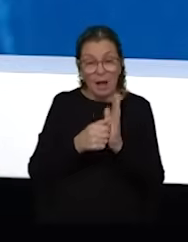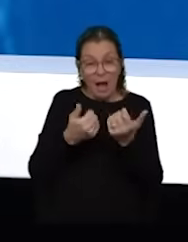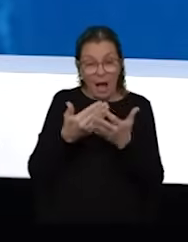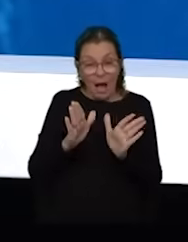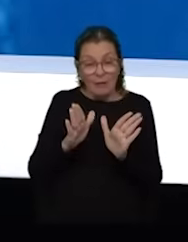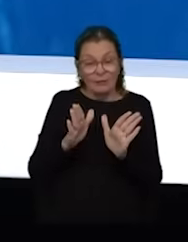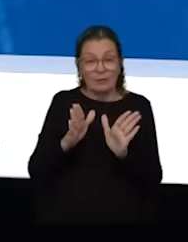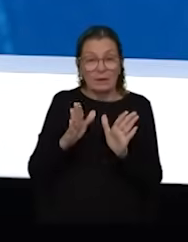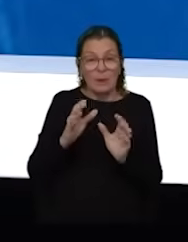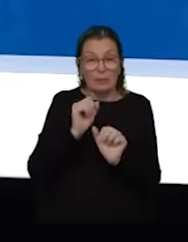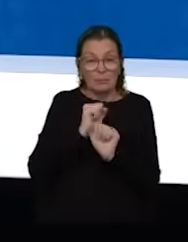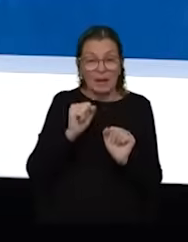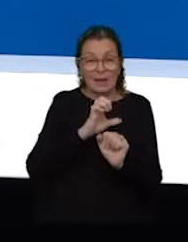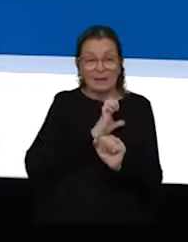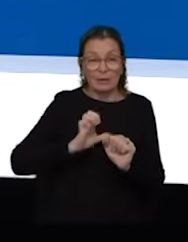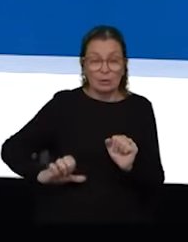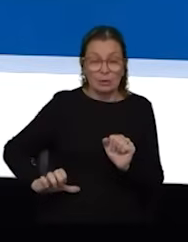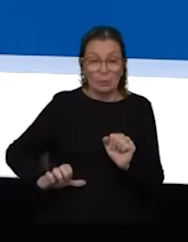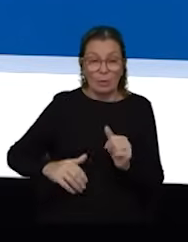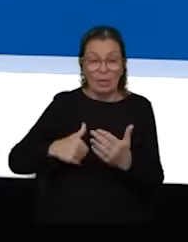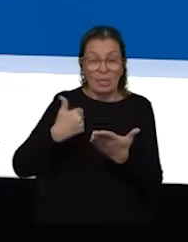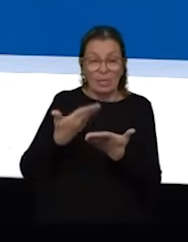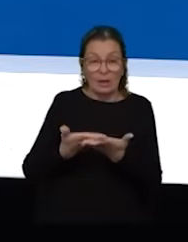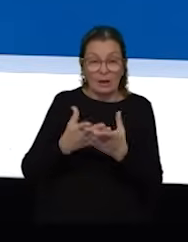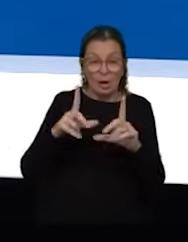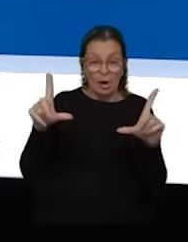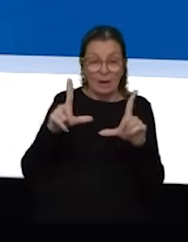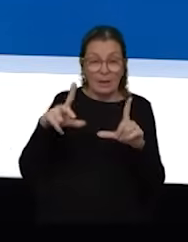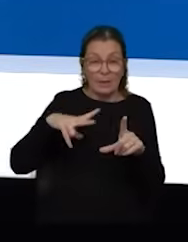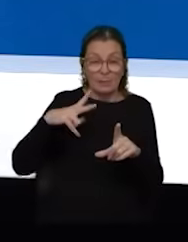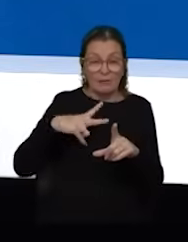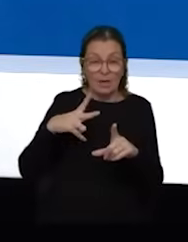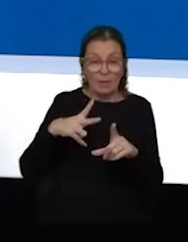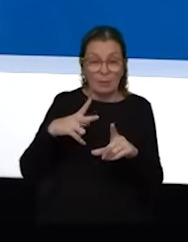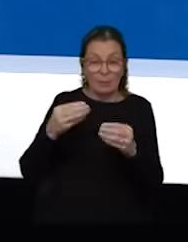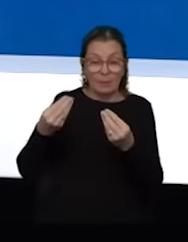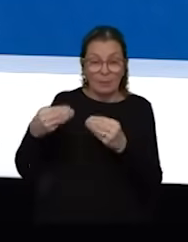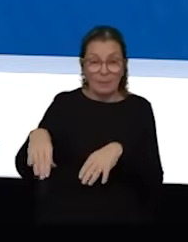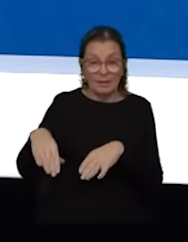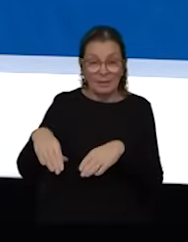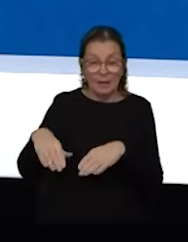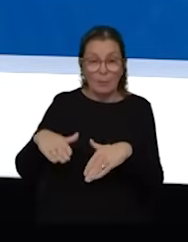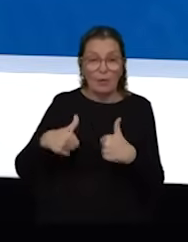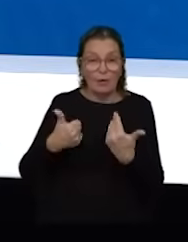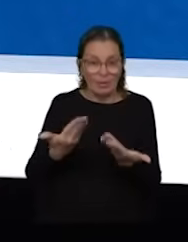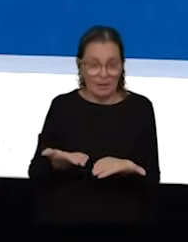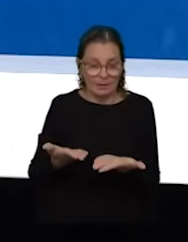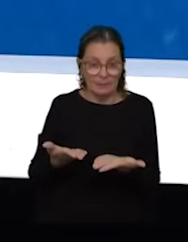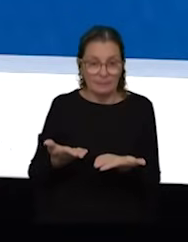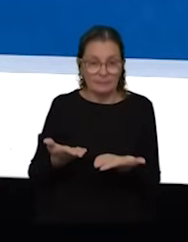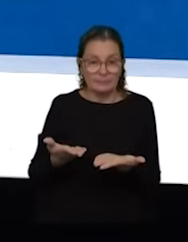posibilidad al ejecutivo de compensar a los canales privados por lo que van a perder por tener que dar